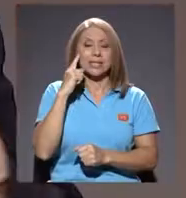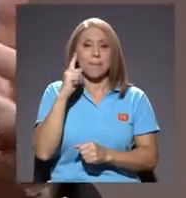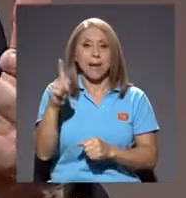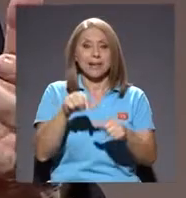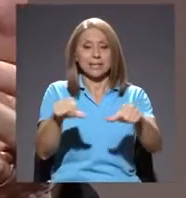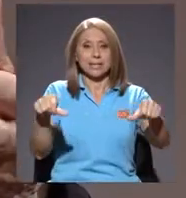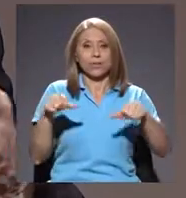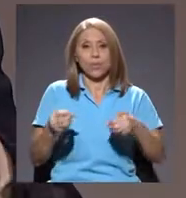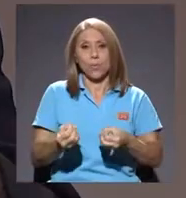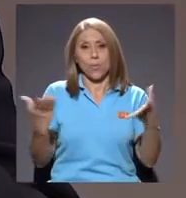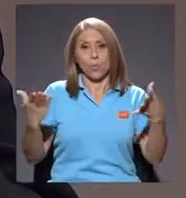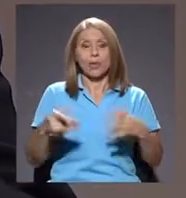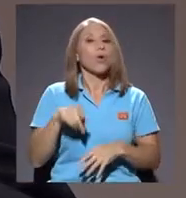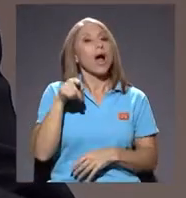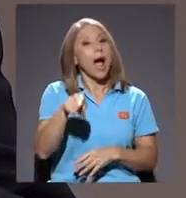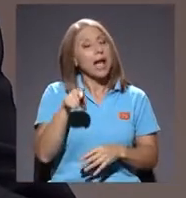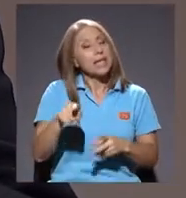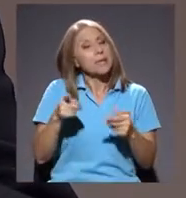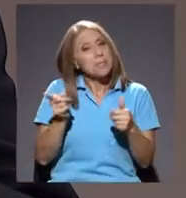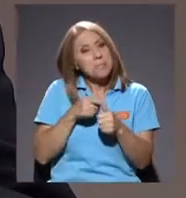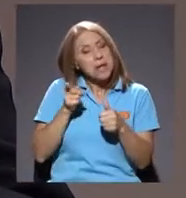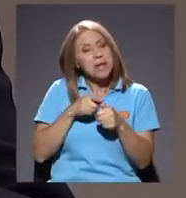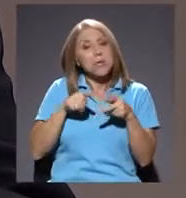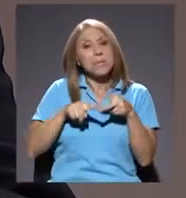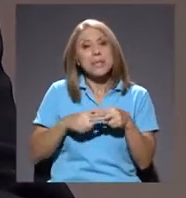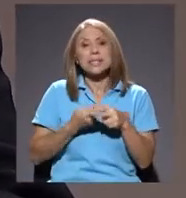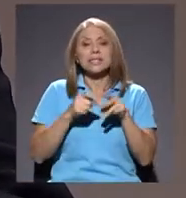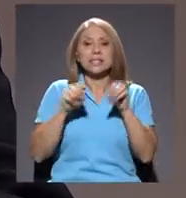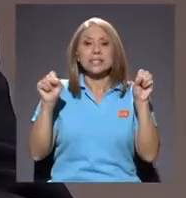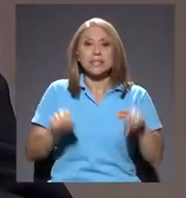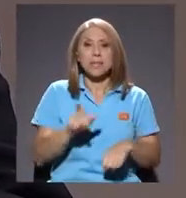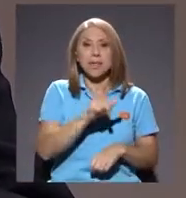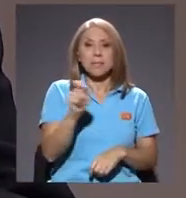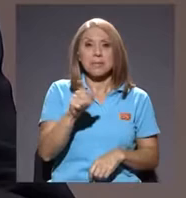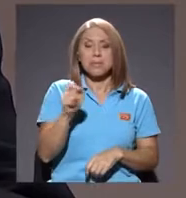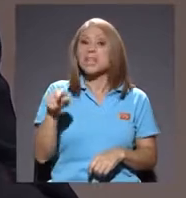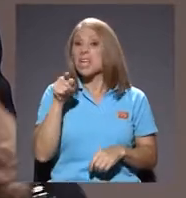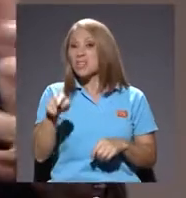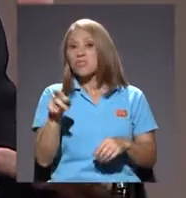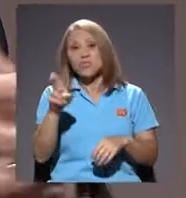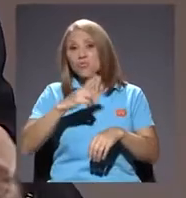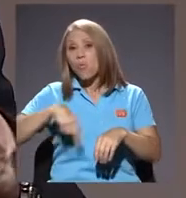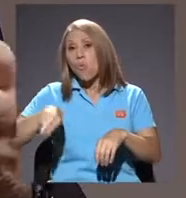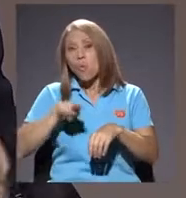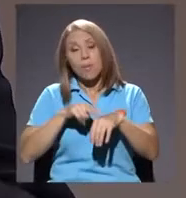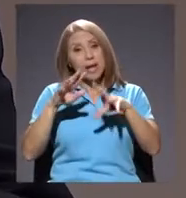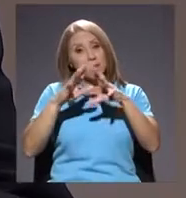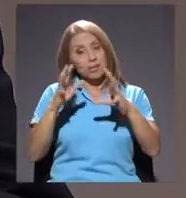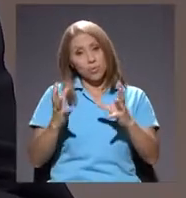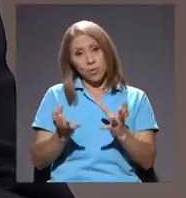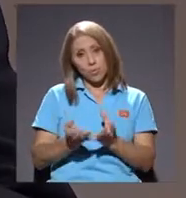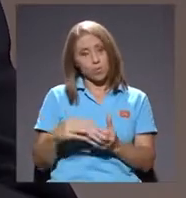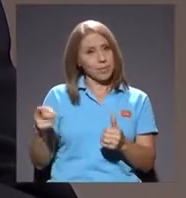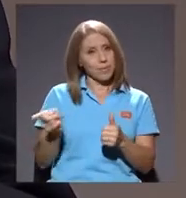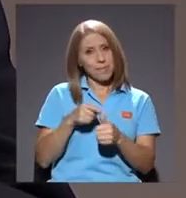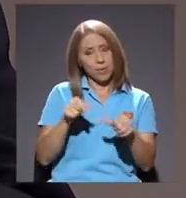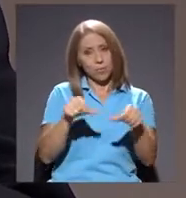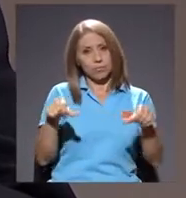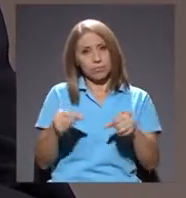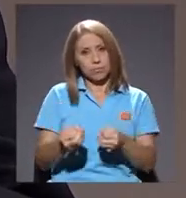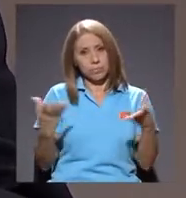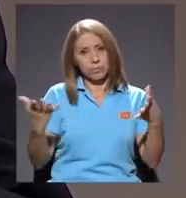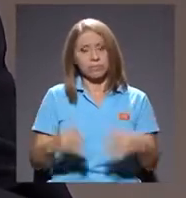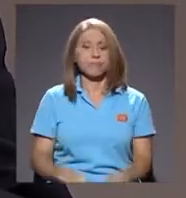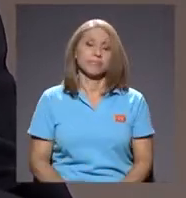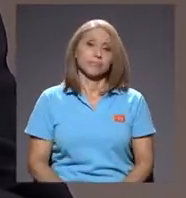donde el primero empieza a haber algún sistema de pensiones lo que ha sido normal en casi todo el mundo que es en el sector y que se dan primero a